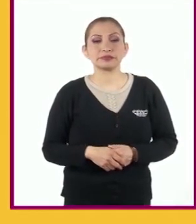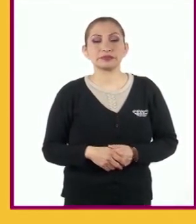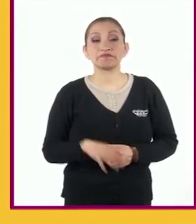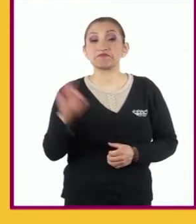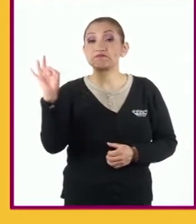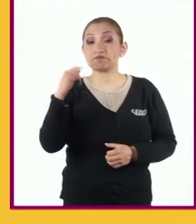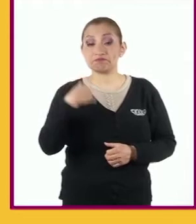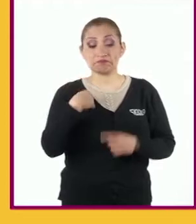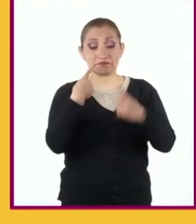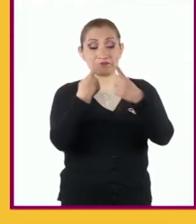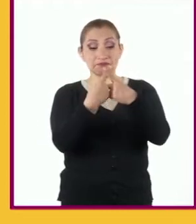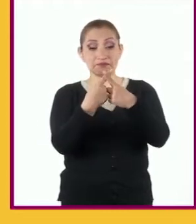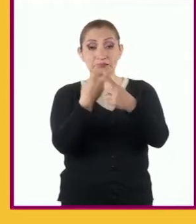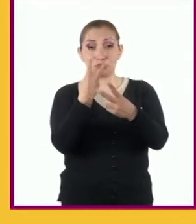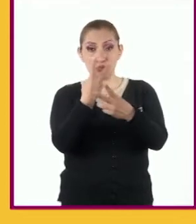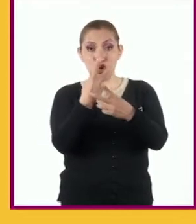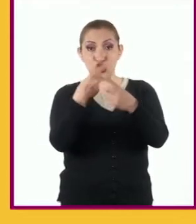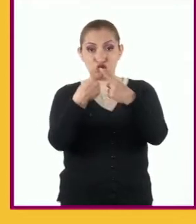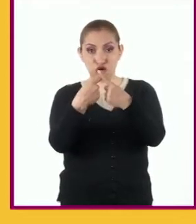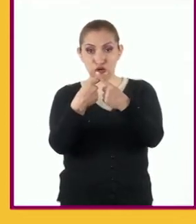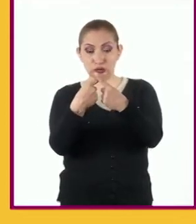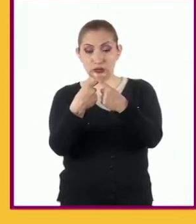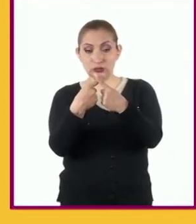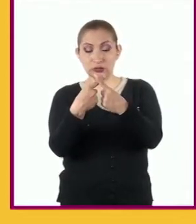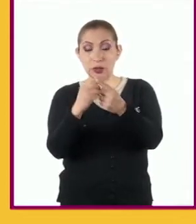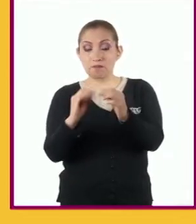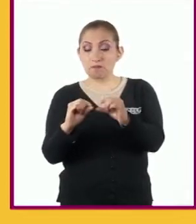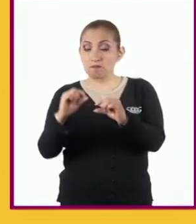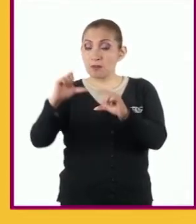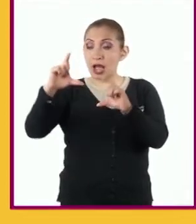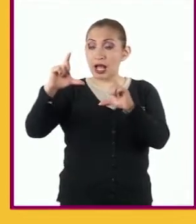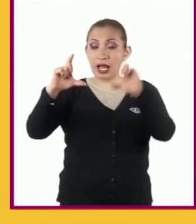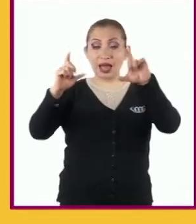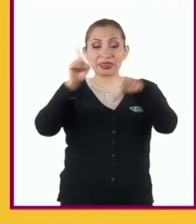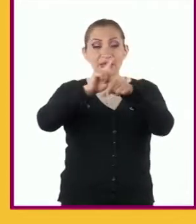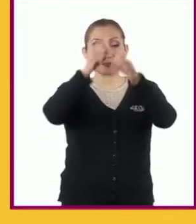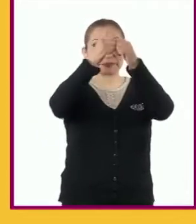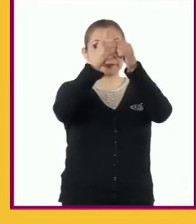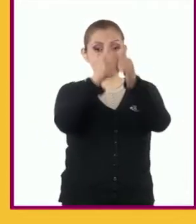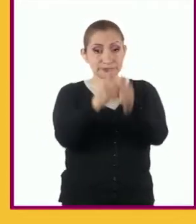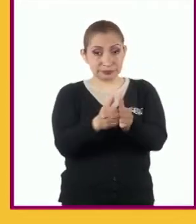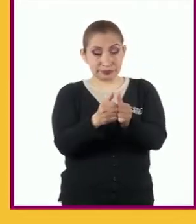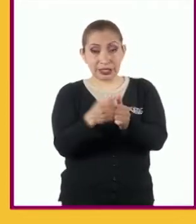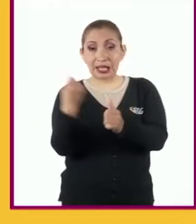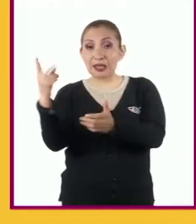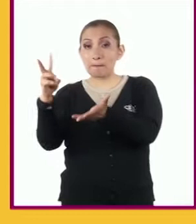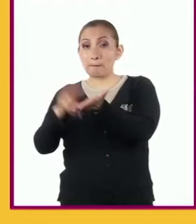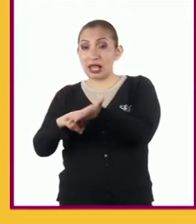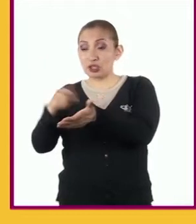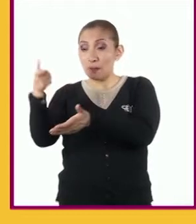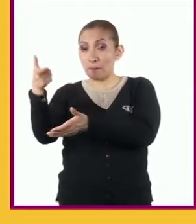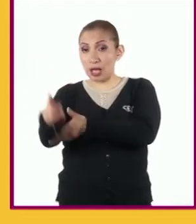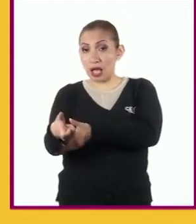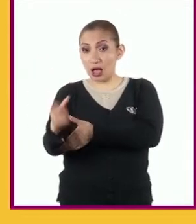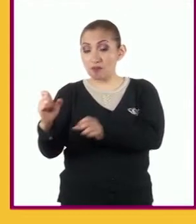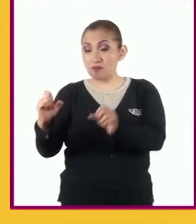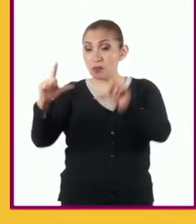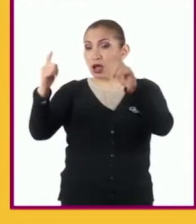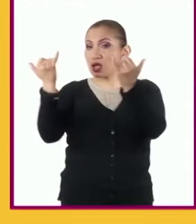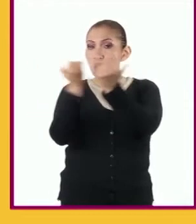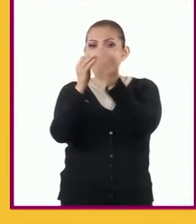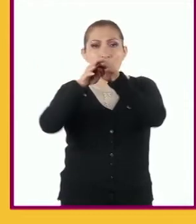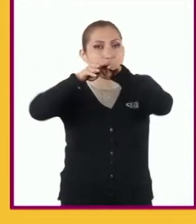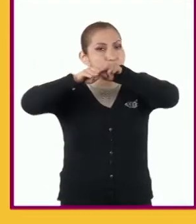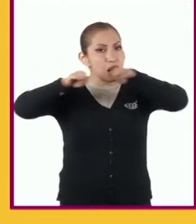Si multiplicamos por 2 el aumento entre los días de hospedaje y el costo aumentaron en la